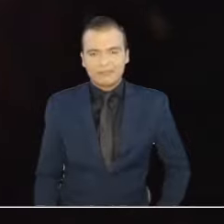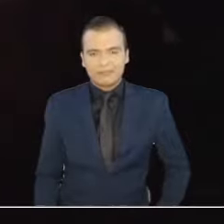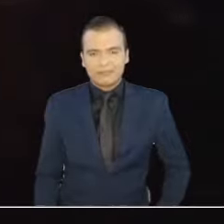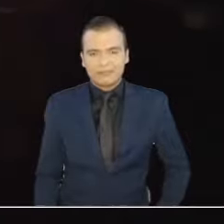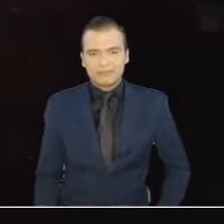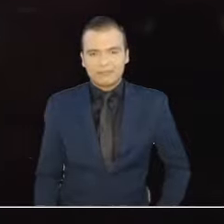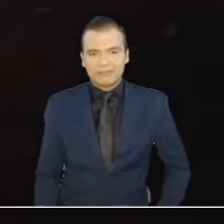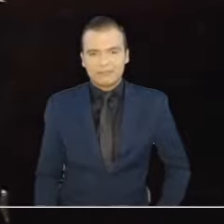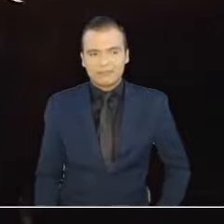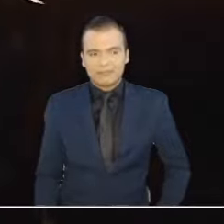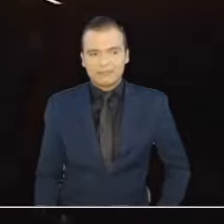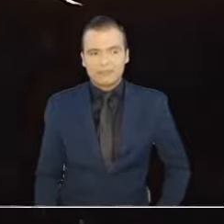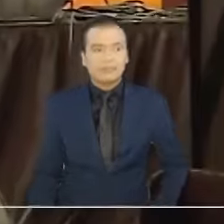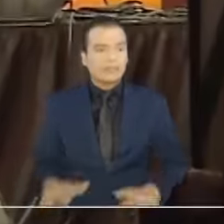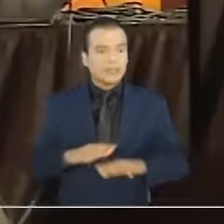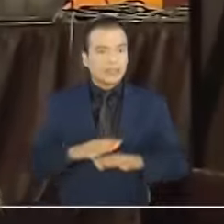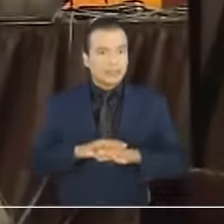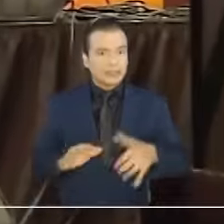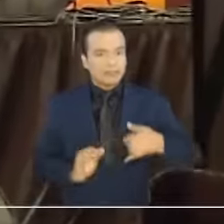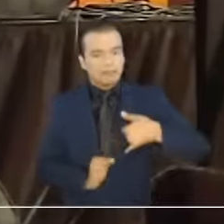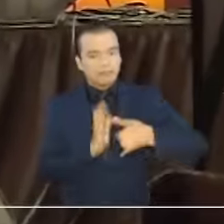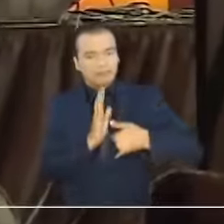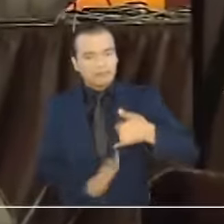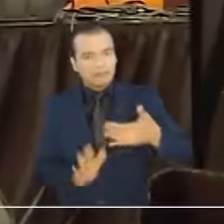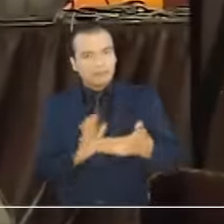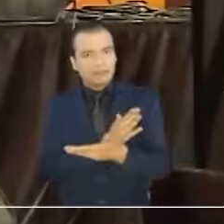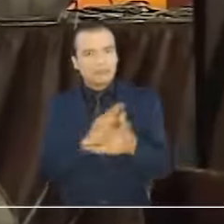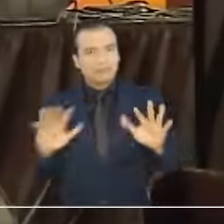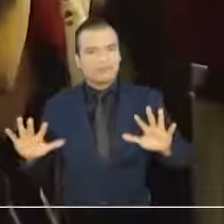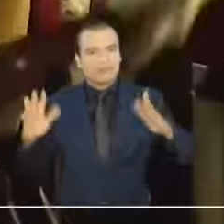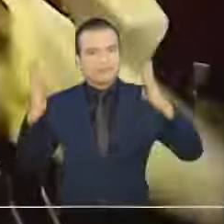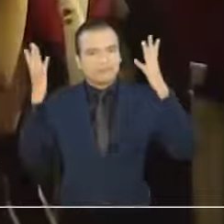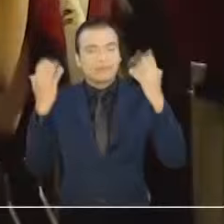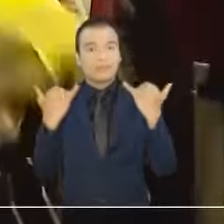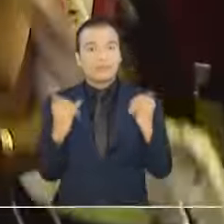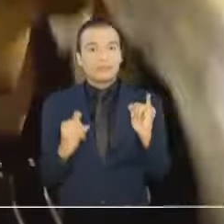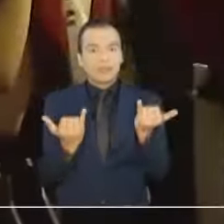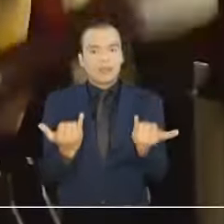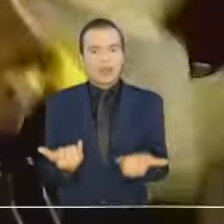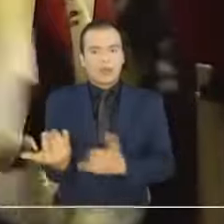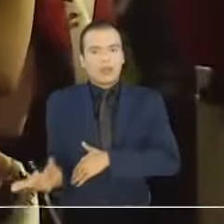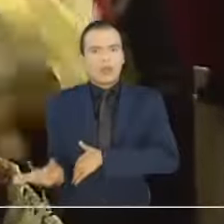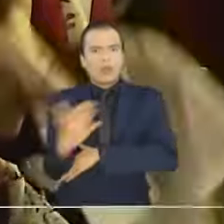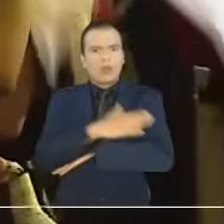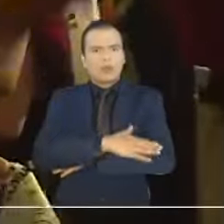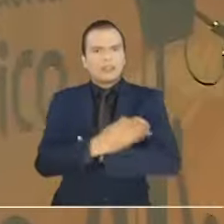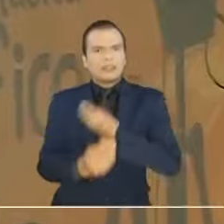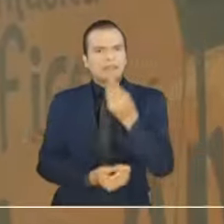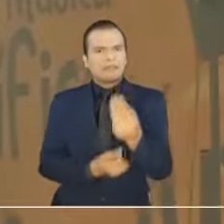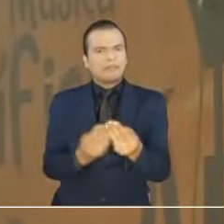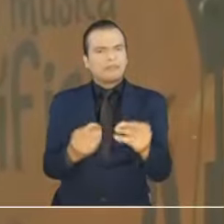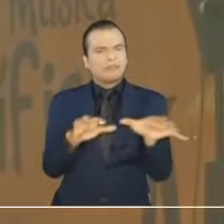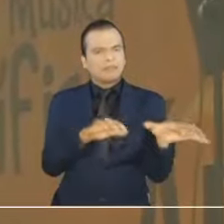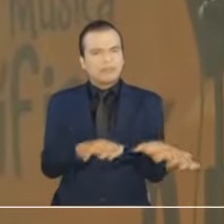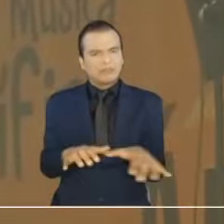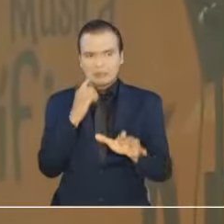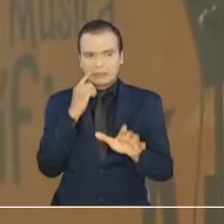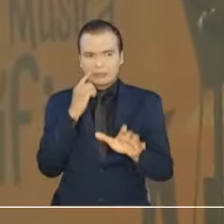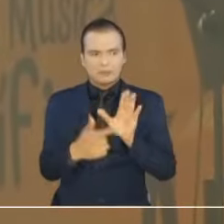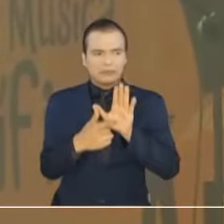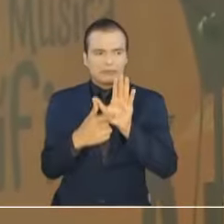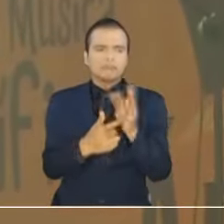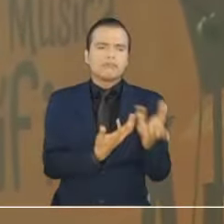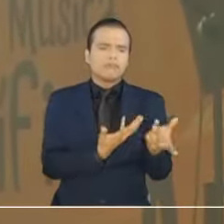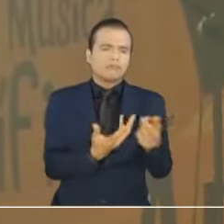Comenzó el Festival Internacional Petronio Álvarez. Esta es la agenda de hoy, 14 de agosto. Como es tradición, agrupaciones locales e internacionales se tomarán